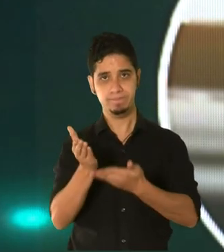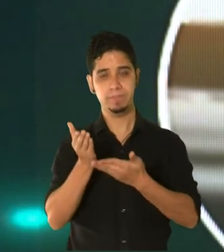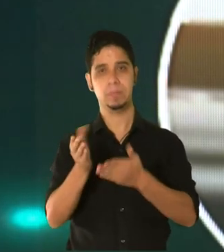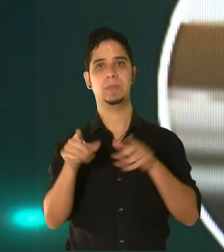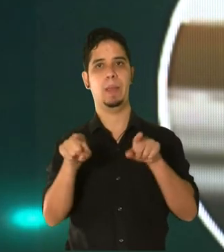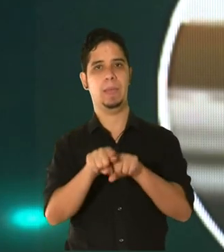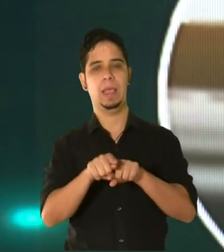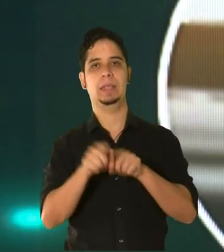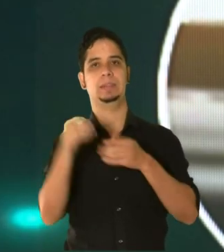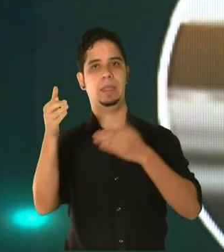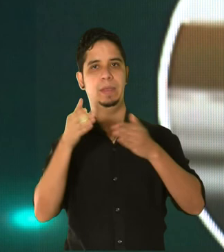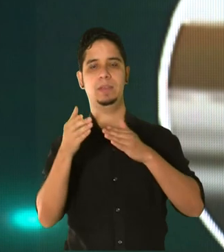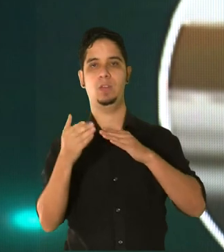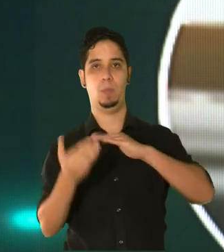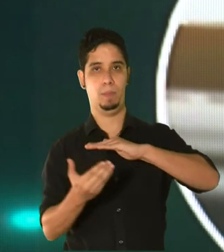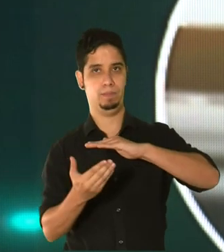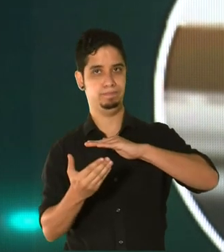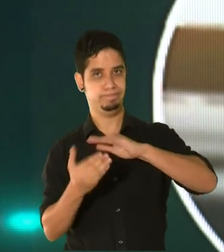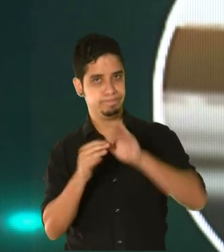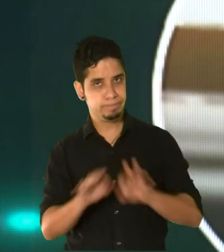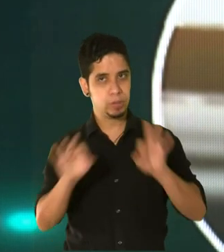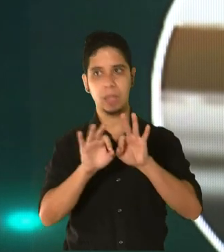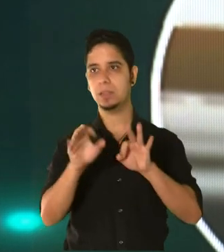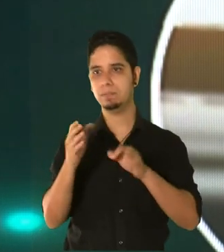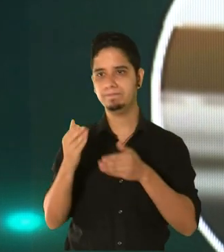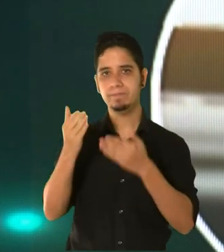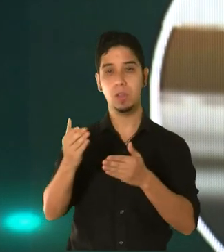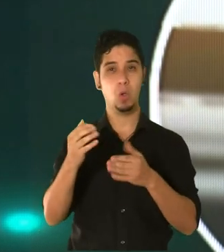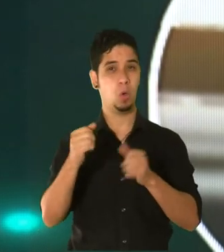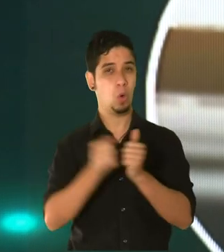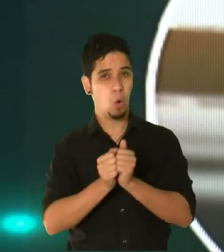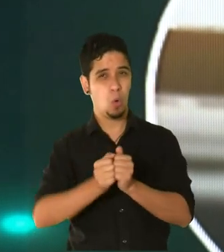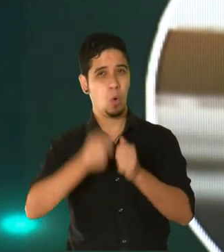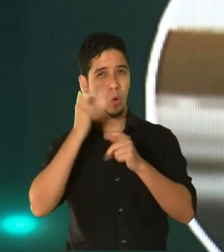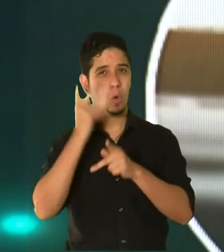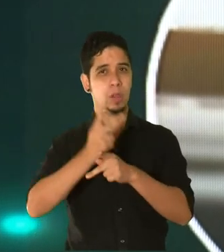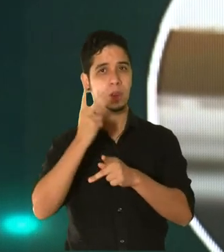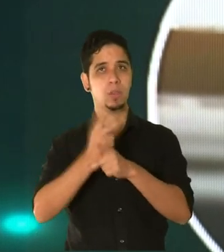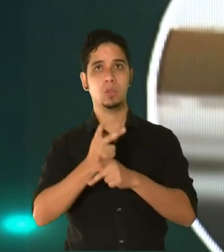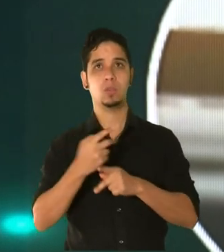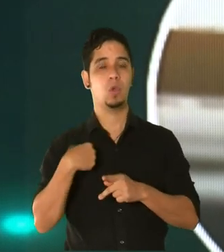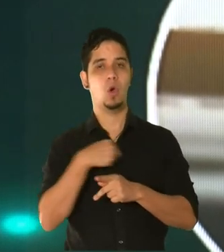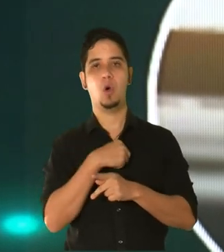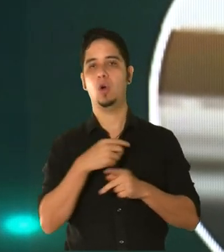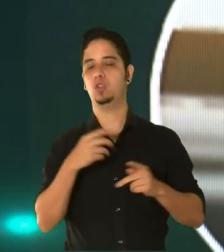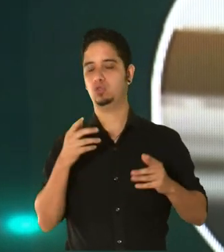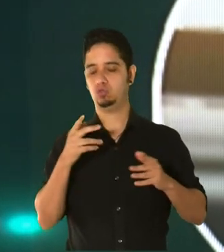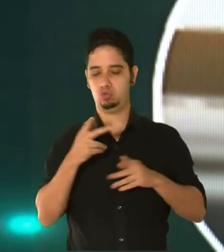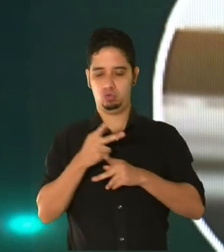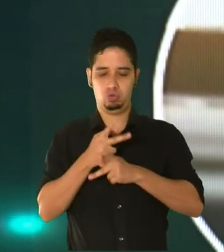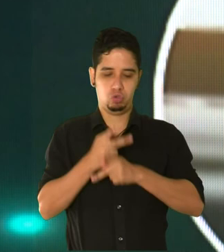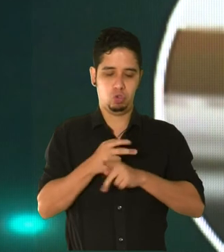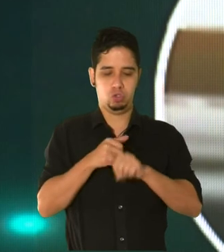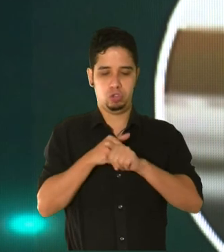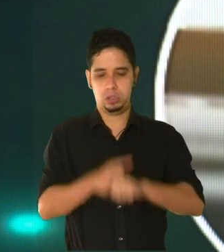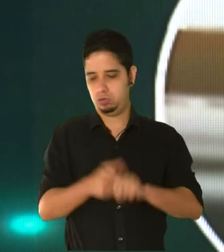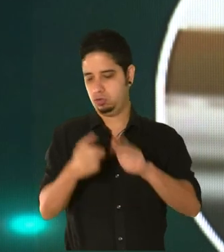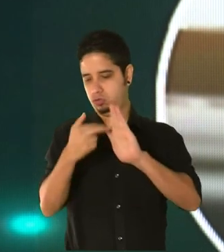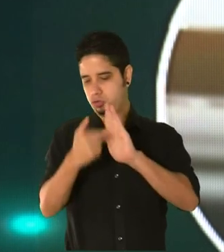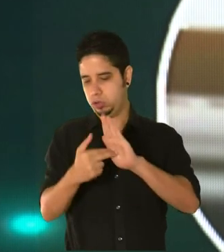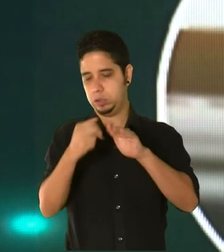con mucho cuidado en el hotel hemos sido como ya he mencionado bien rigurosos con las medidas de seguridad